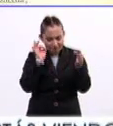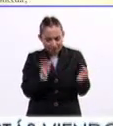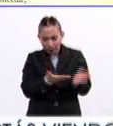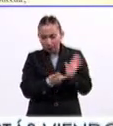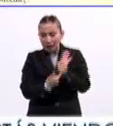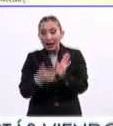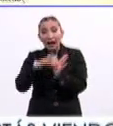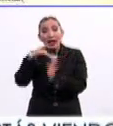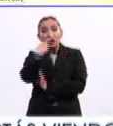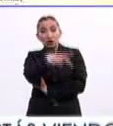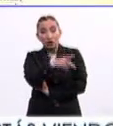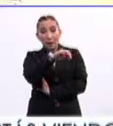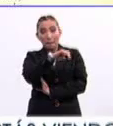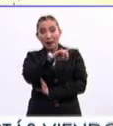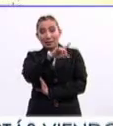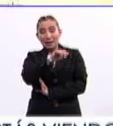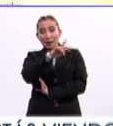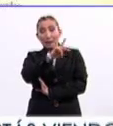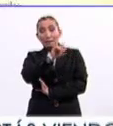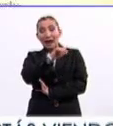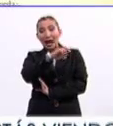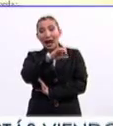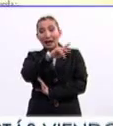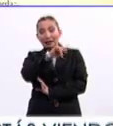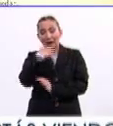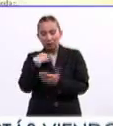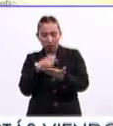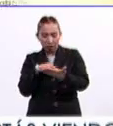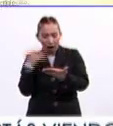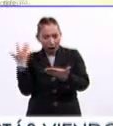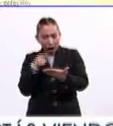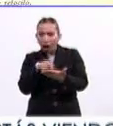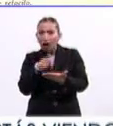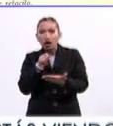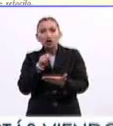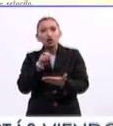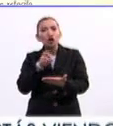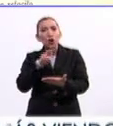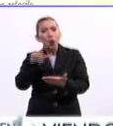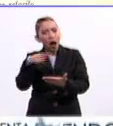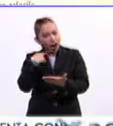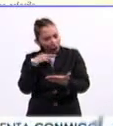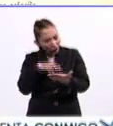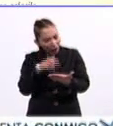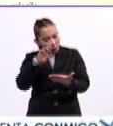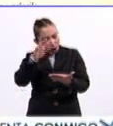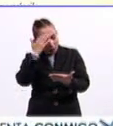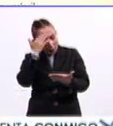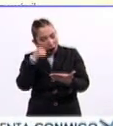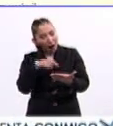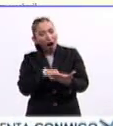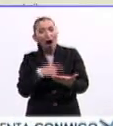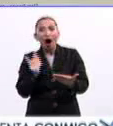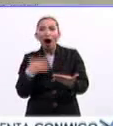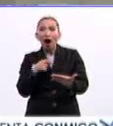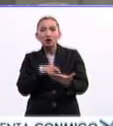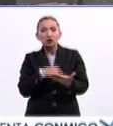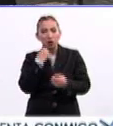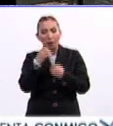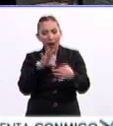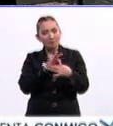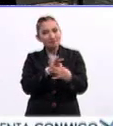Méndez Plancarte es que todo mundo conoce a Sor Juana. Otra vez, ¿no? La reconocimos, nos reconocimos en su obra una vez más,